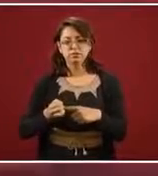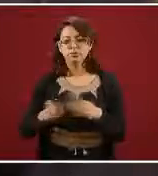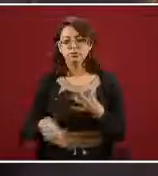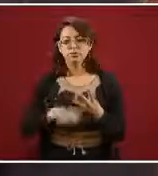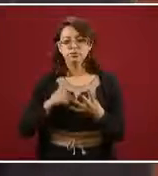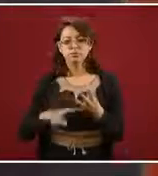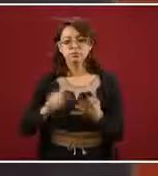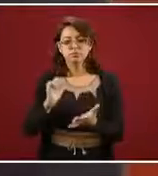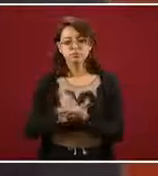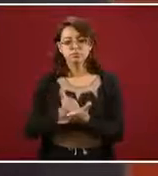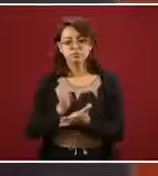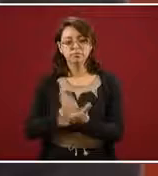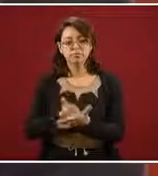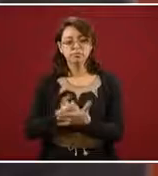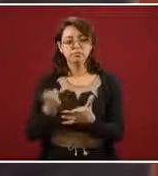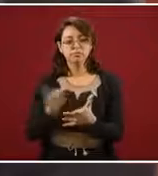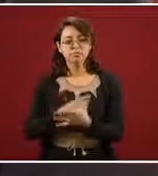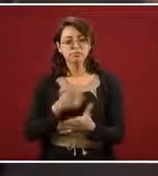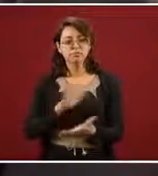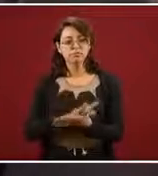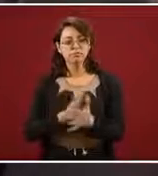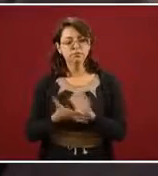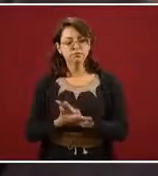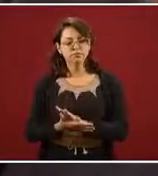del arroz, de la tortilla.